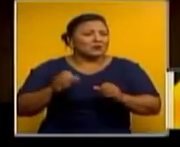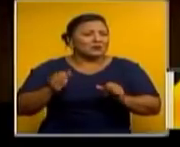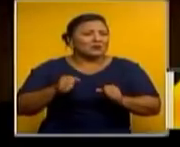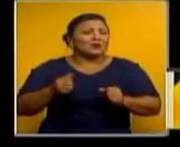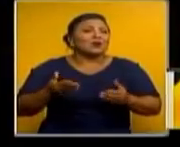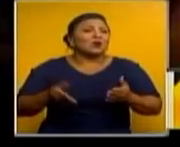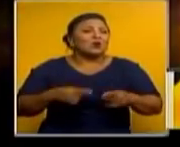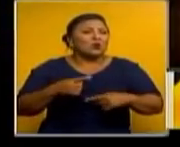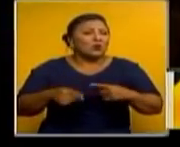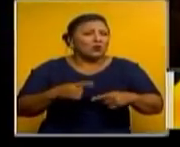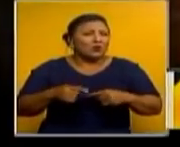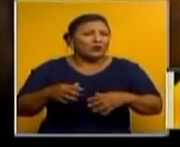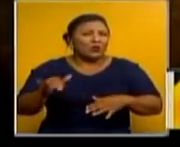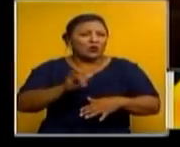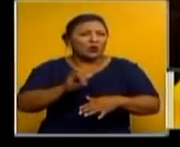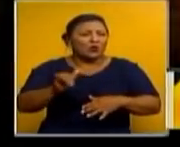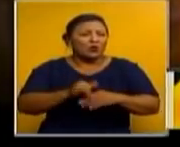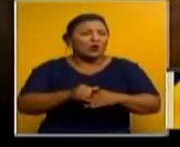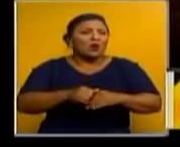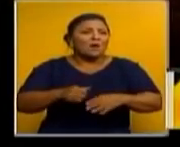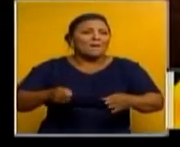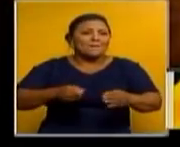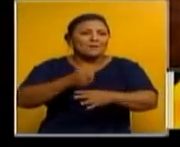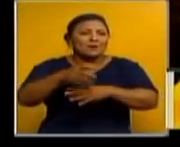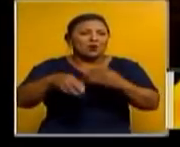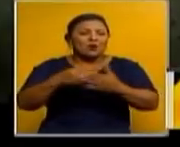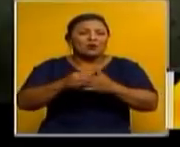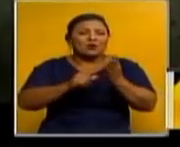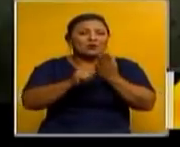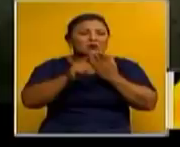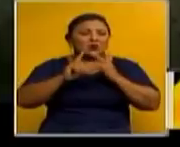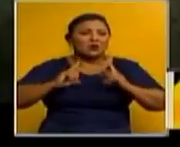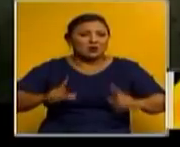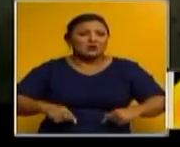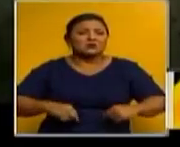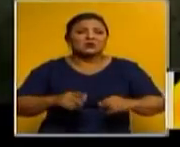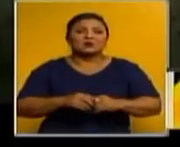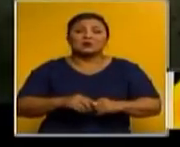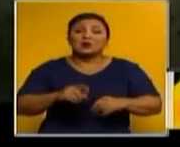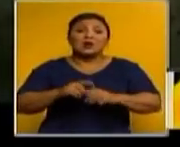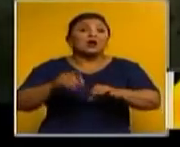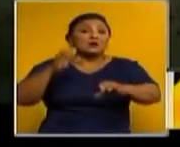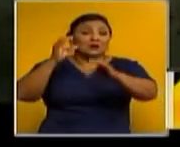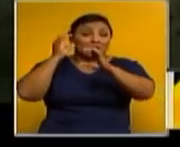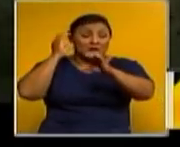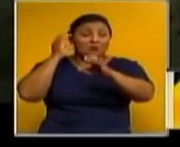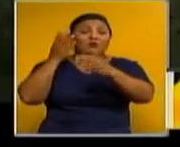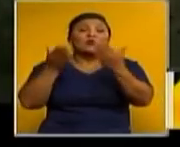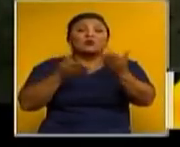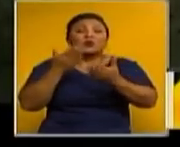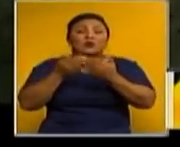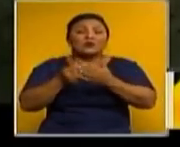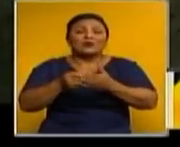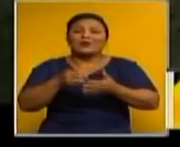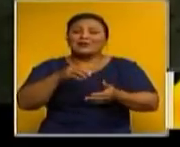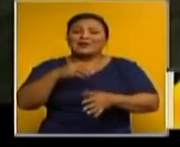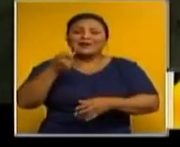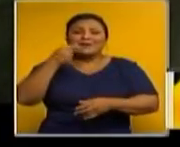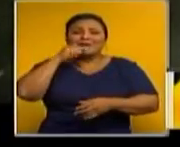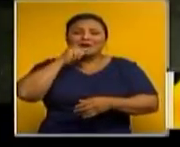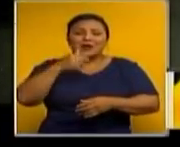Cañar, de igual forma con el Cuerpo de Bomberos de Vivian y el Ministerio de Salud Pública. La unidad de transporte es de la cooperativa Cañar, de placas